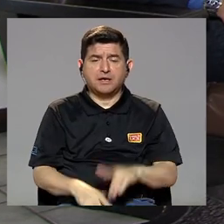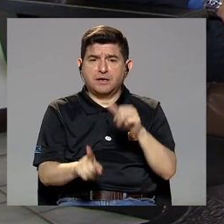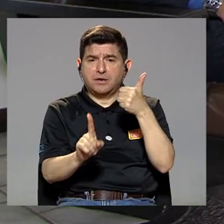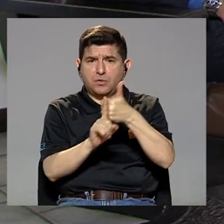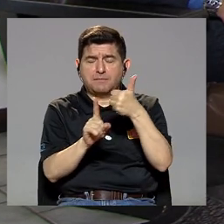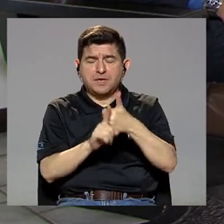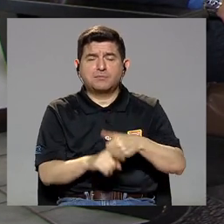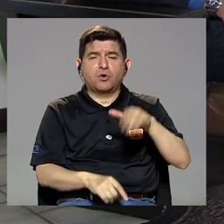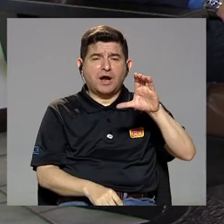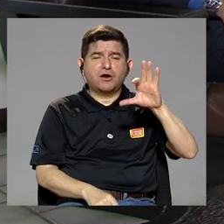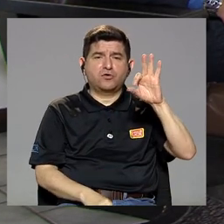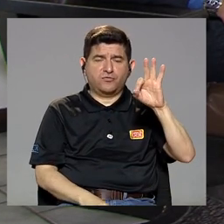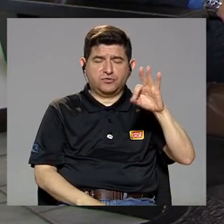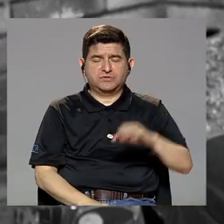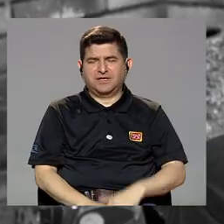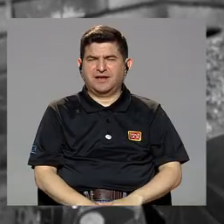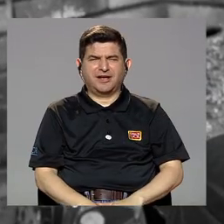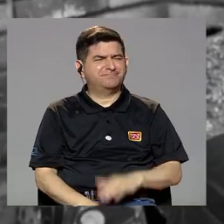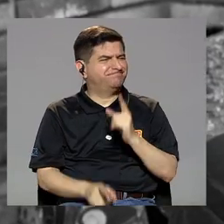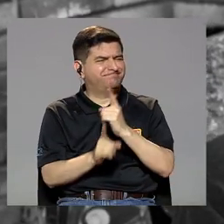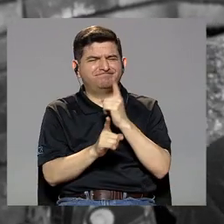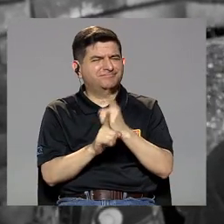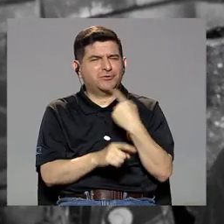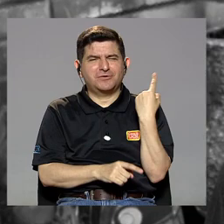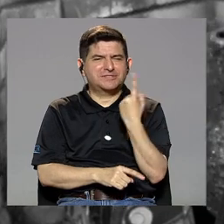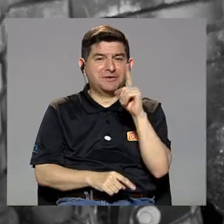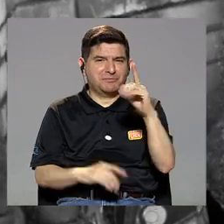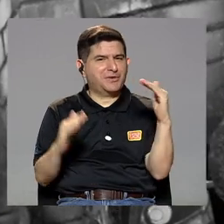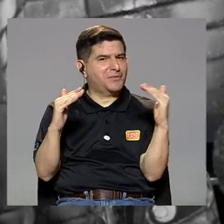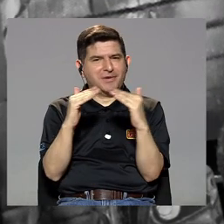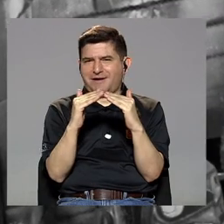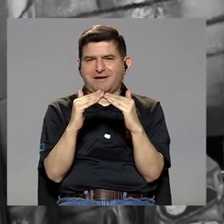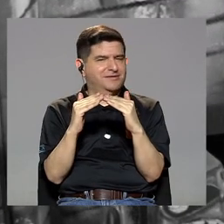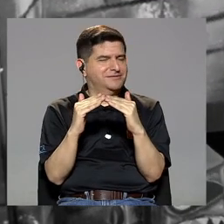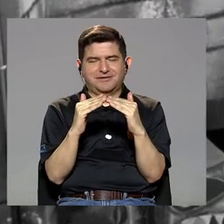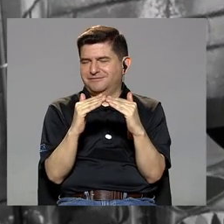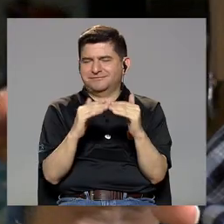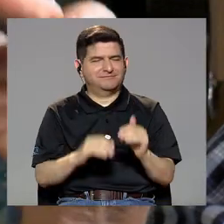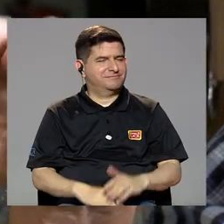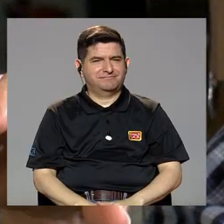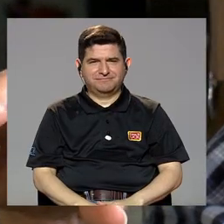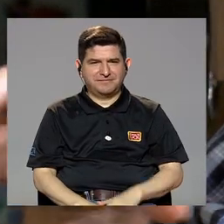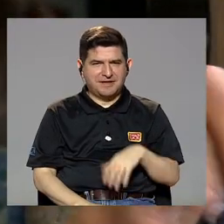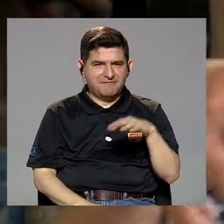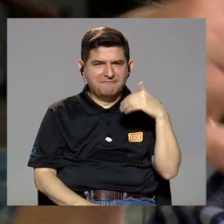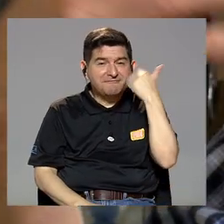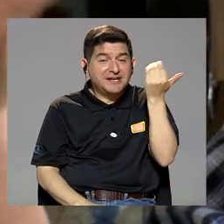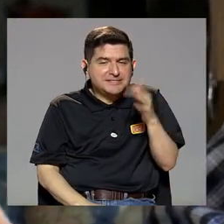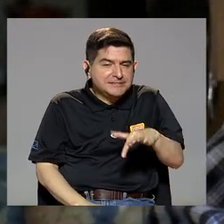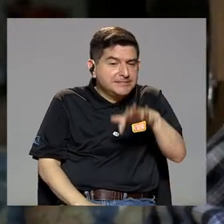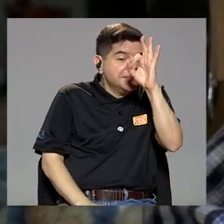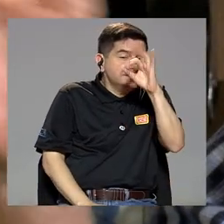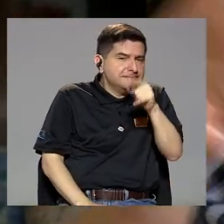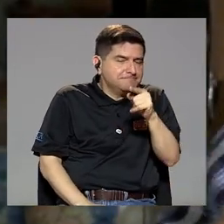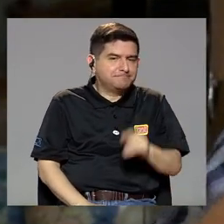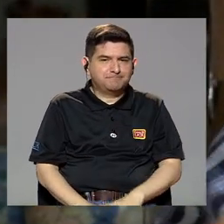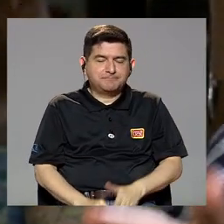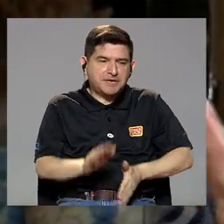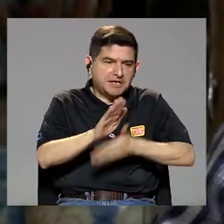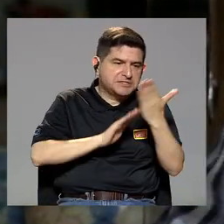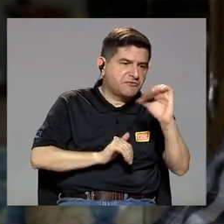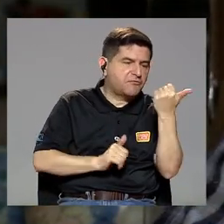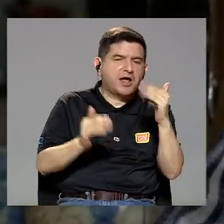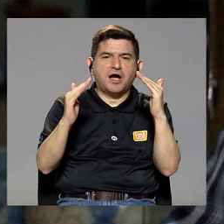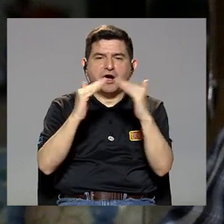caldos pues que no convenía está todo el tiempo en una casa porque iban a localizarlo y entonces se fue para casa y